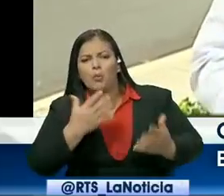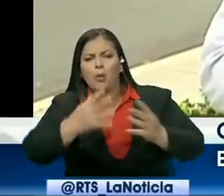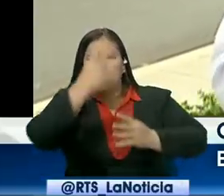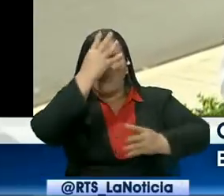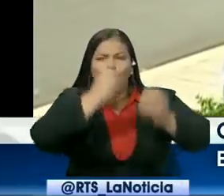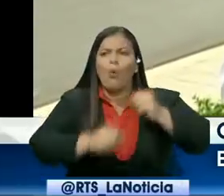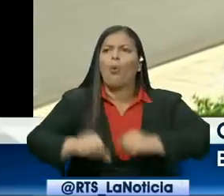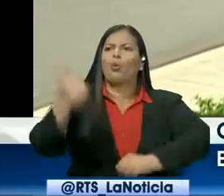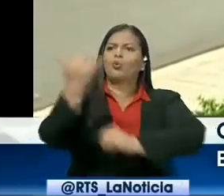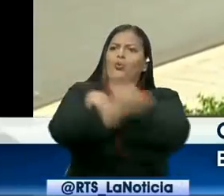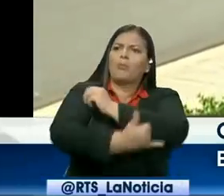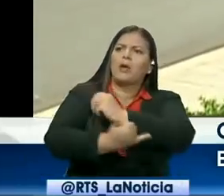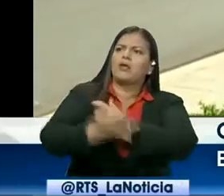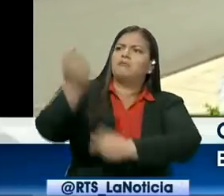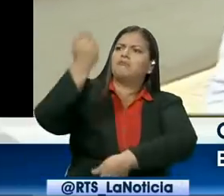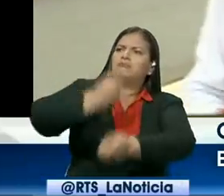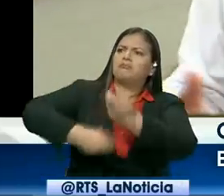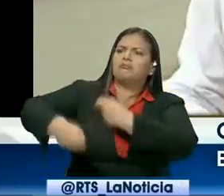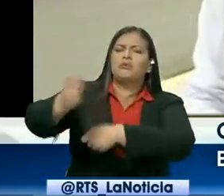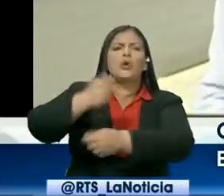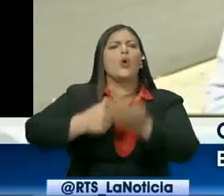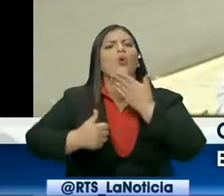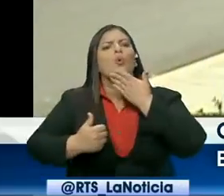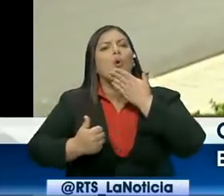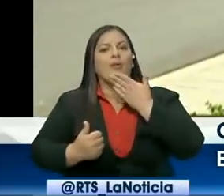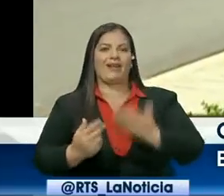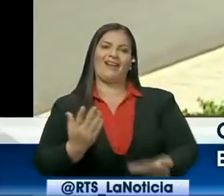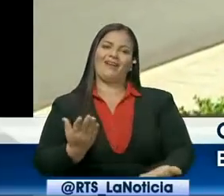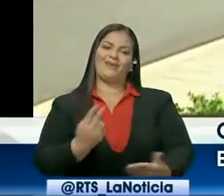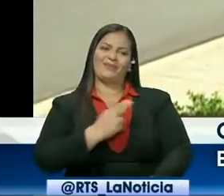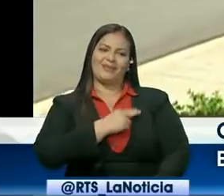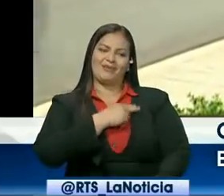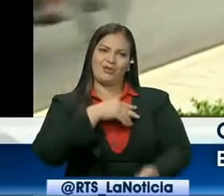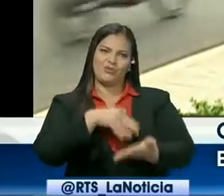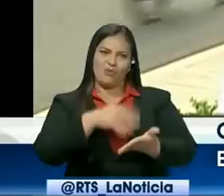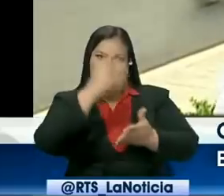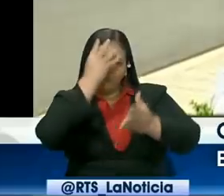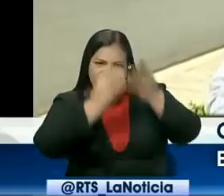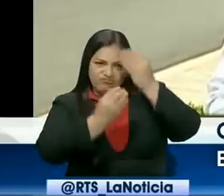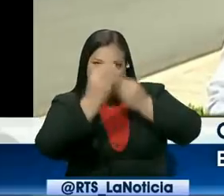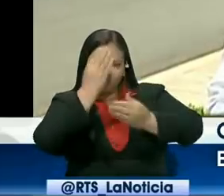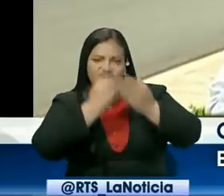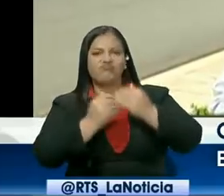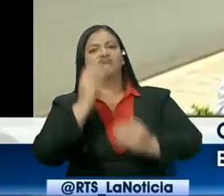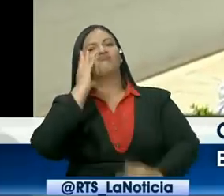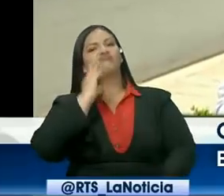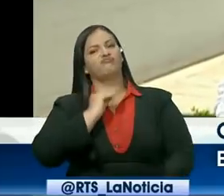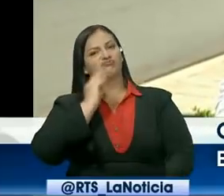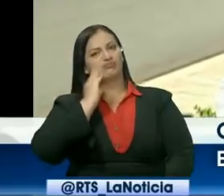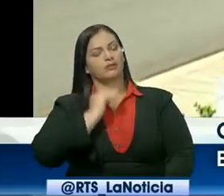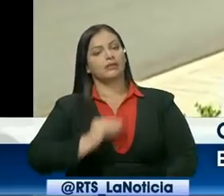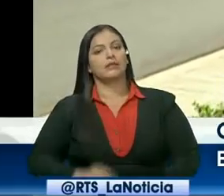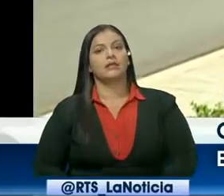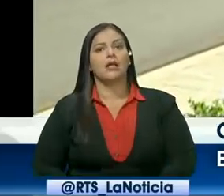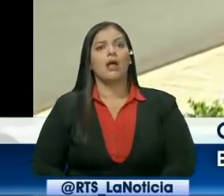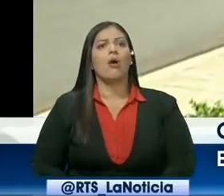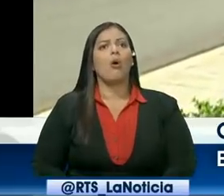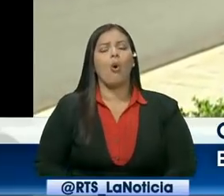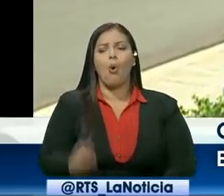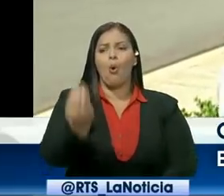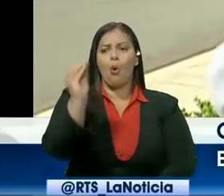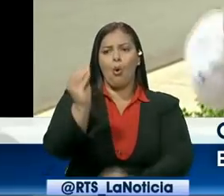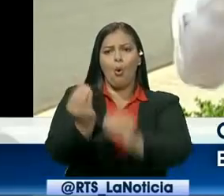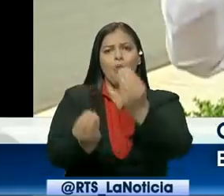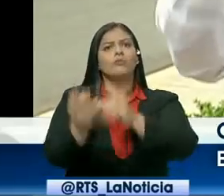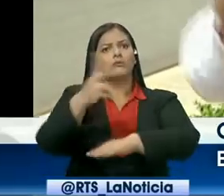internacional, porque Simón Bolívar tiene productos de exportación como es el banano y el cacao. Nuestros jóvenes profesionales siempre